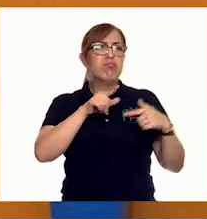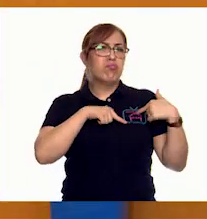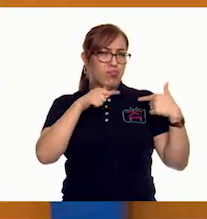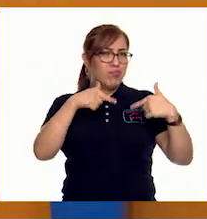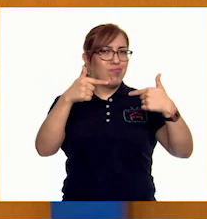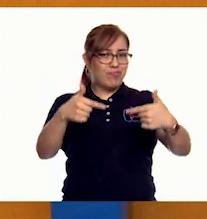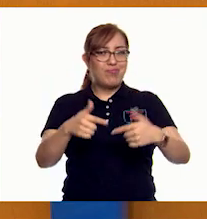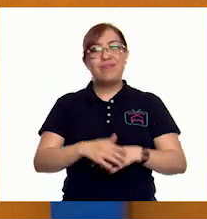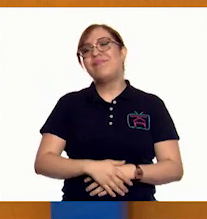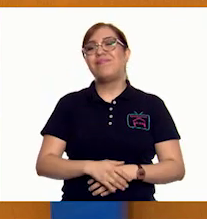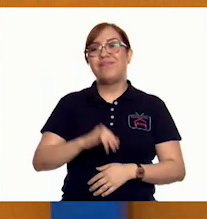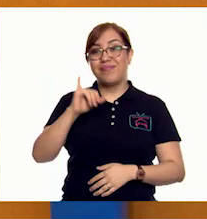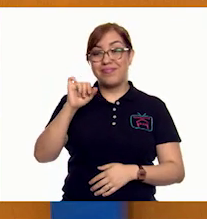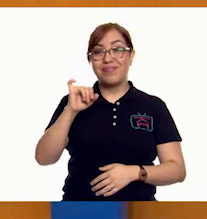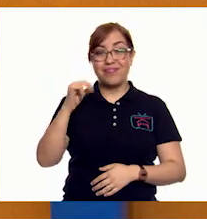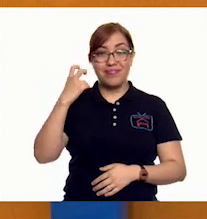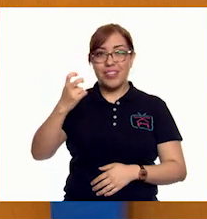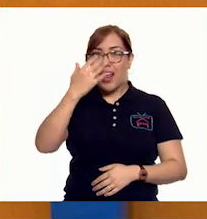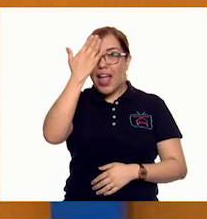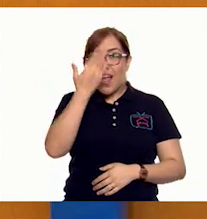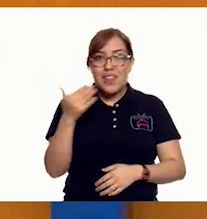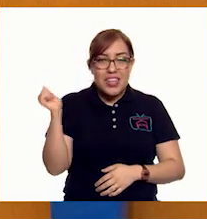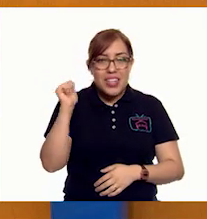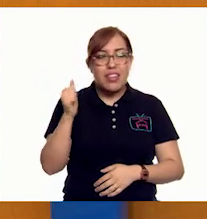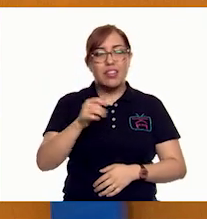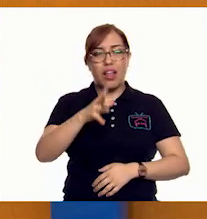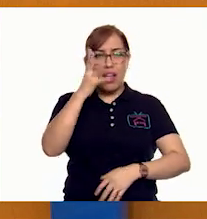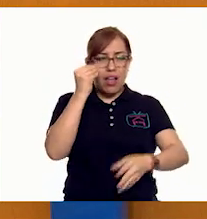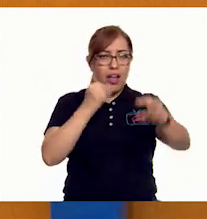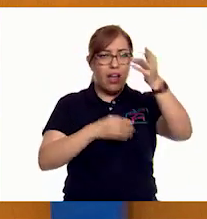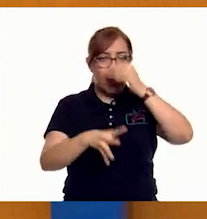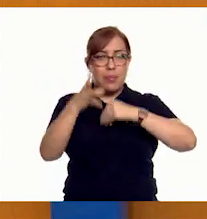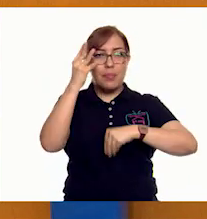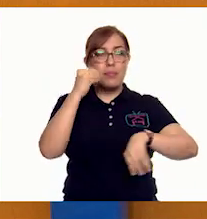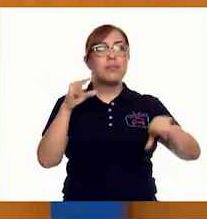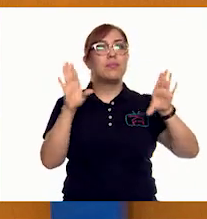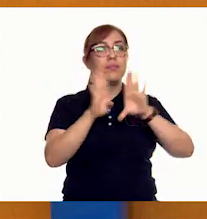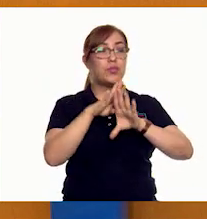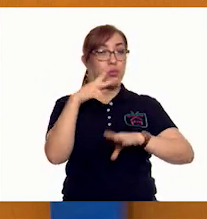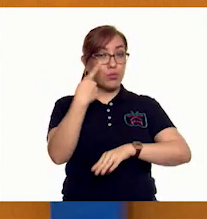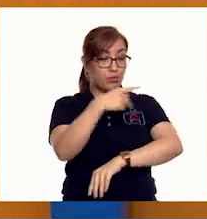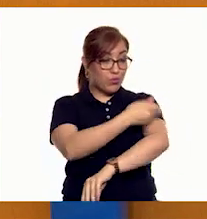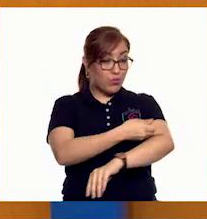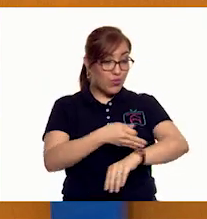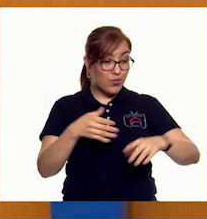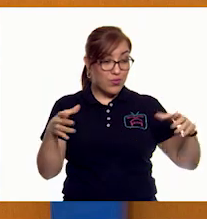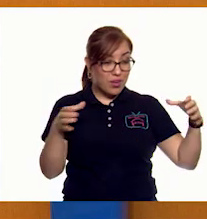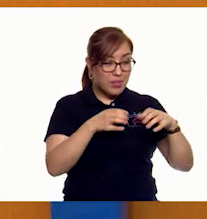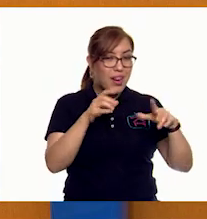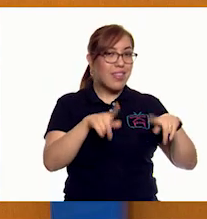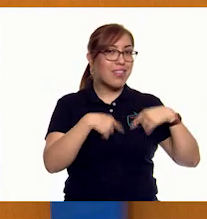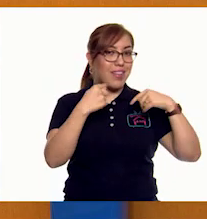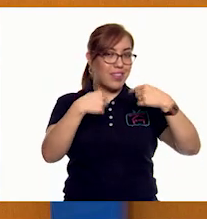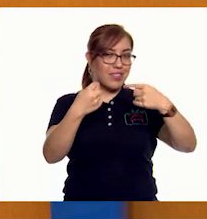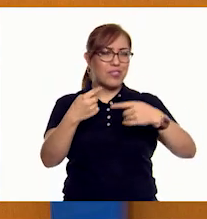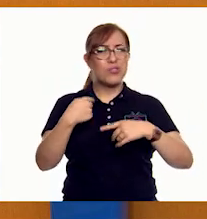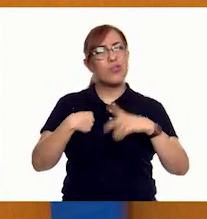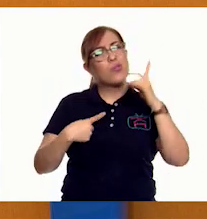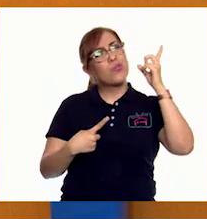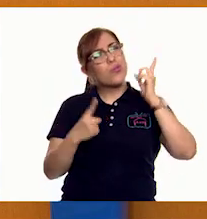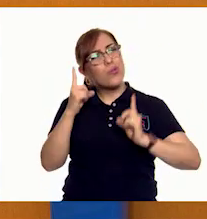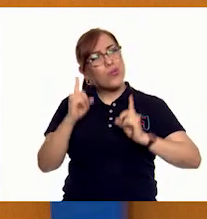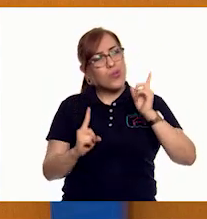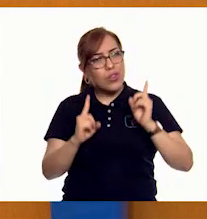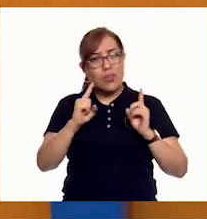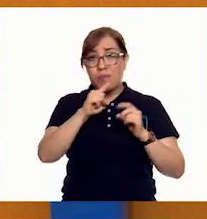van ayudando poco a poco a conocer esas tradiciones familiares. Ahora, Pilar, tengo una duda, y ustedes en casa, ¿cuál? Alumnas y